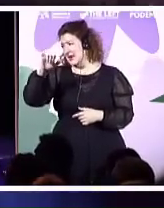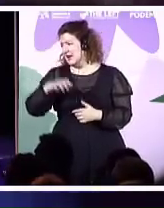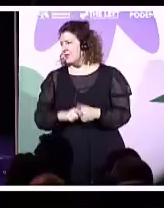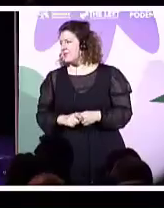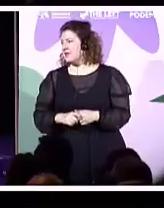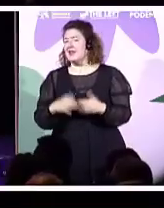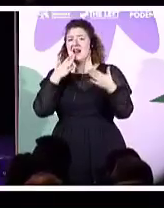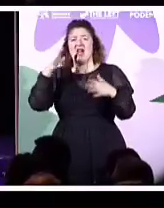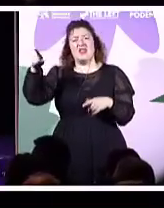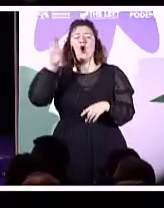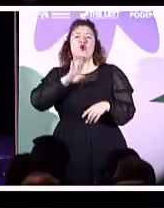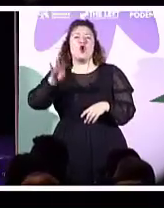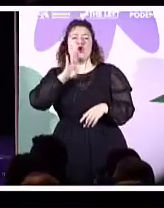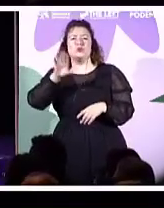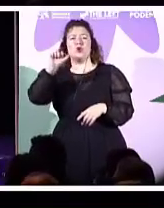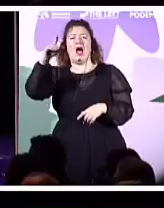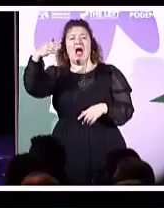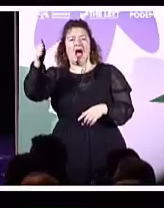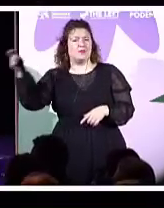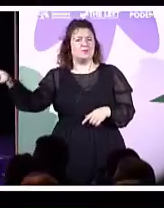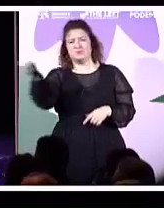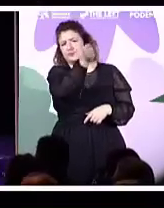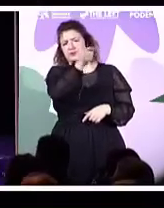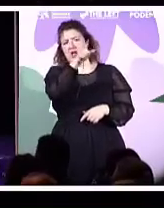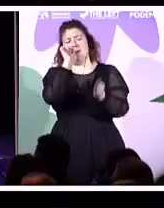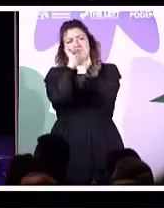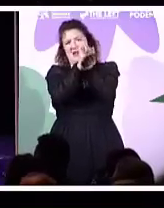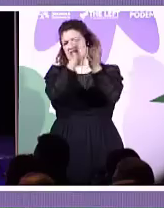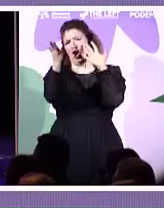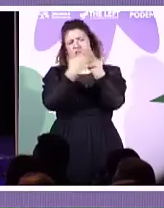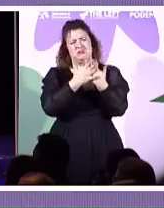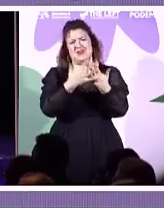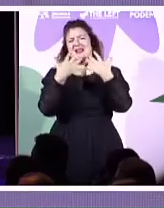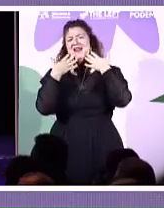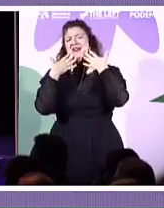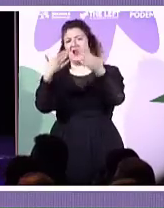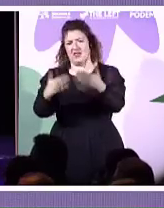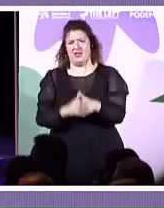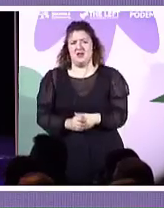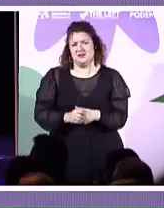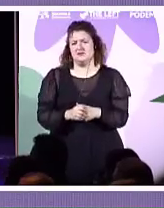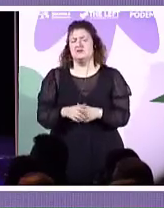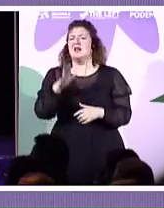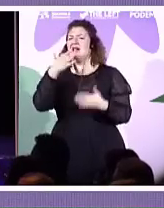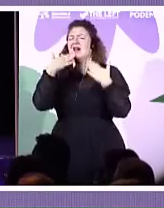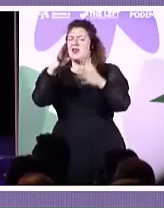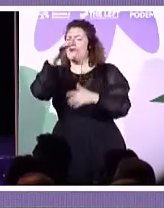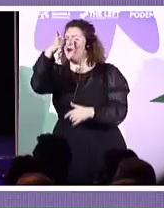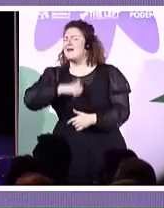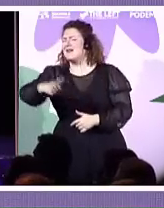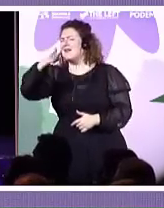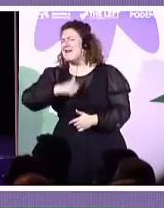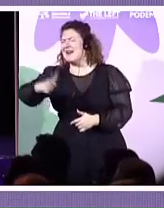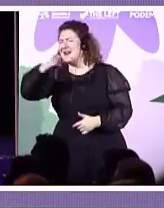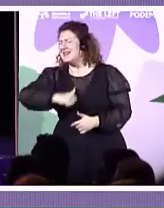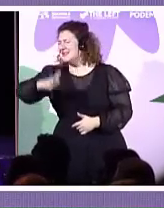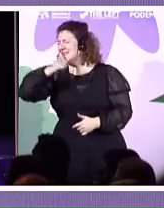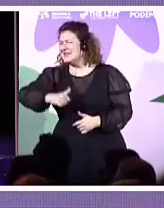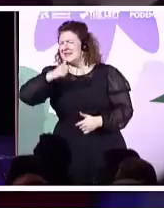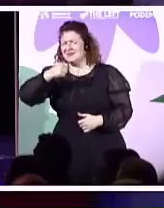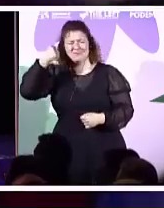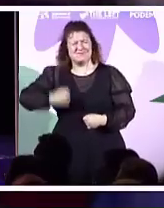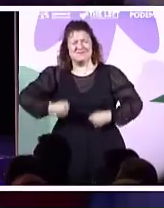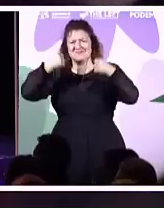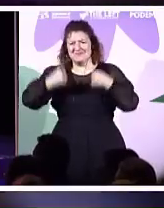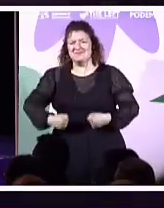meter al juez corrupto Alba en prisión y gracias por resistir las presiones y